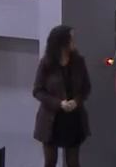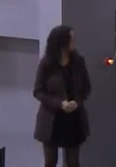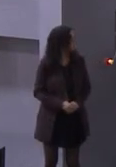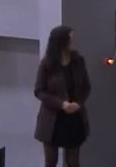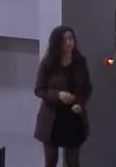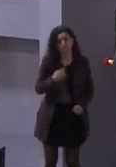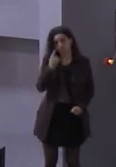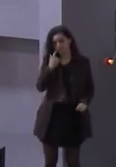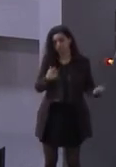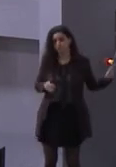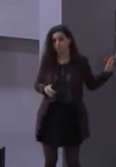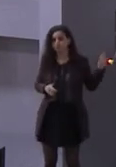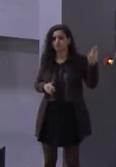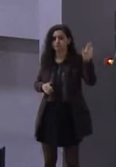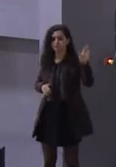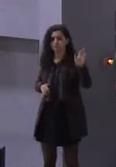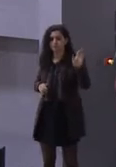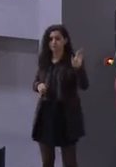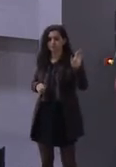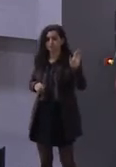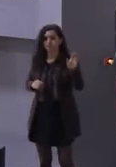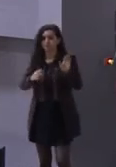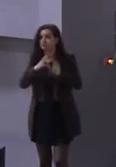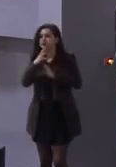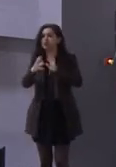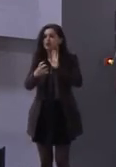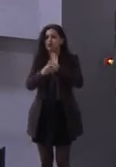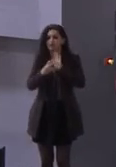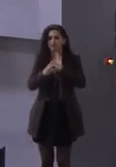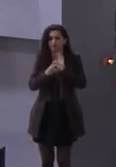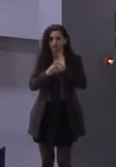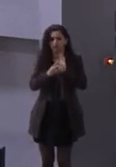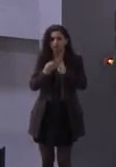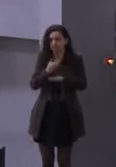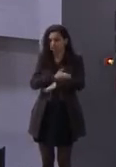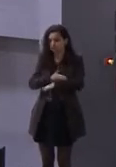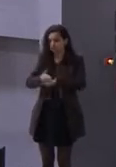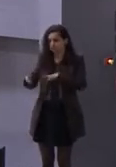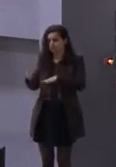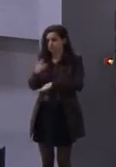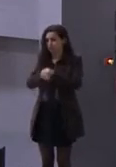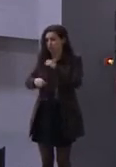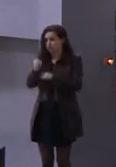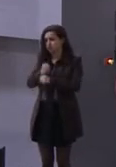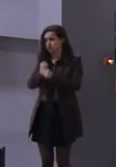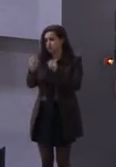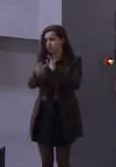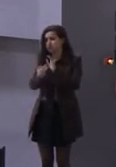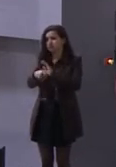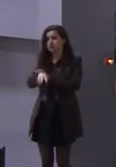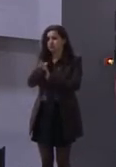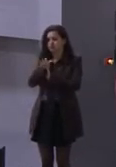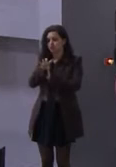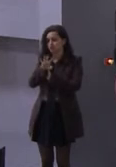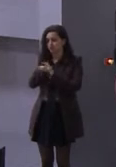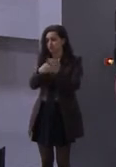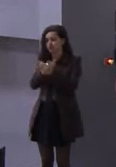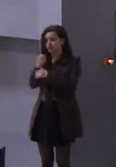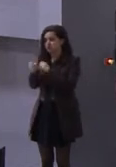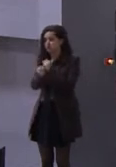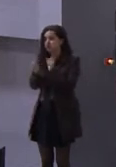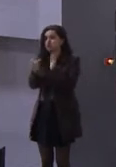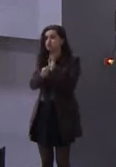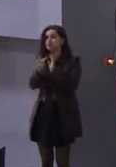está entonces la gráfica a lo largo del tiempo. Entonces, desde el 2019 hasta el 2022, los cálculos